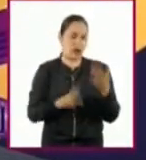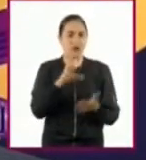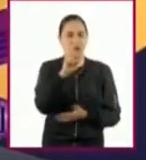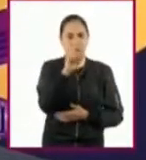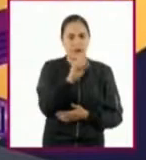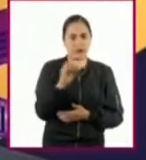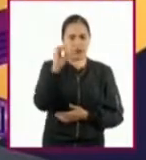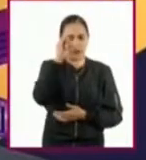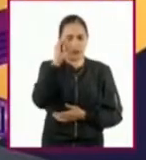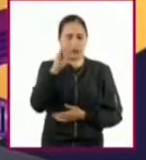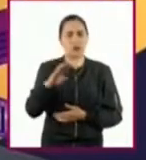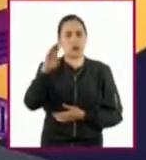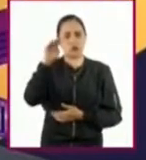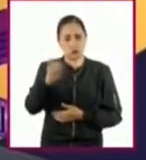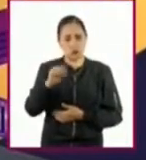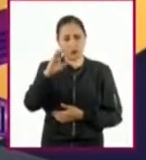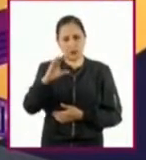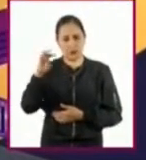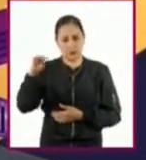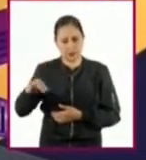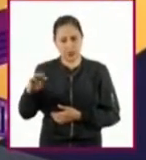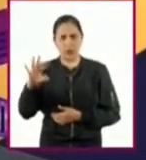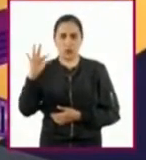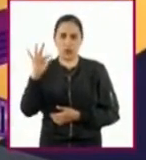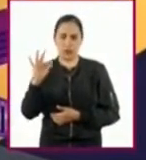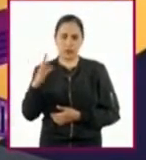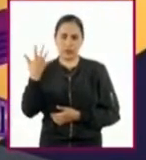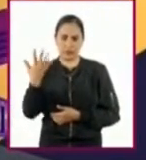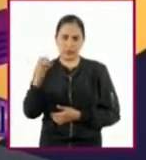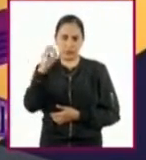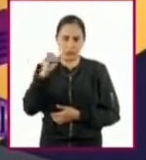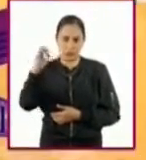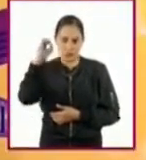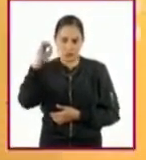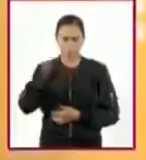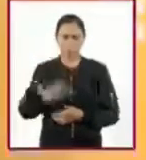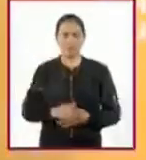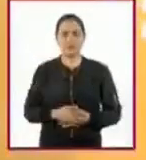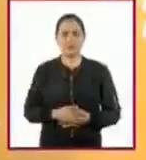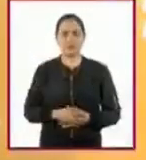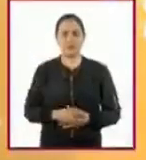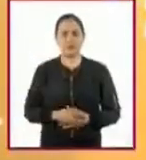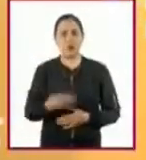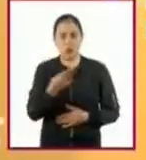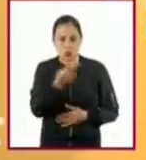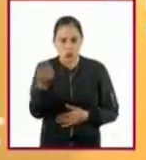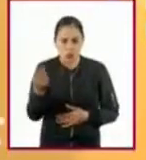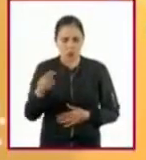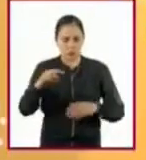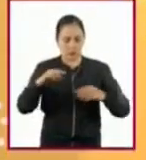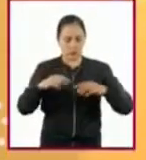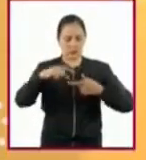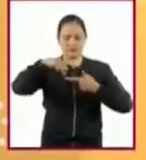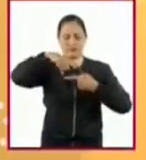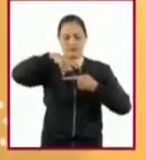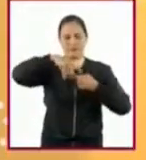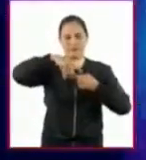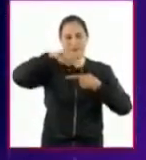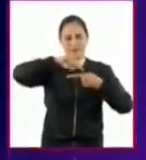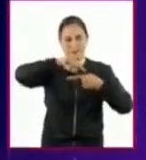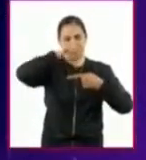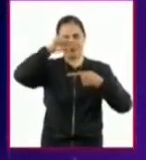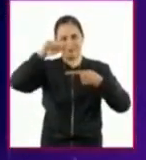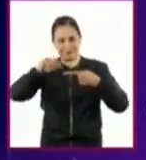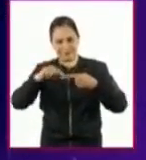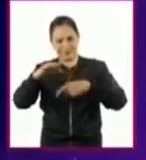un lado de 9 centímetros y otro ángulo de 45 grados. Tomen su transportador y regla para realizar el trazo